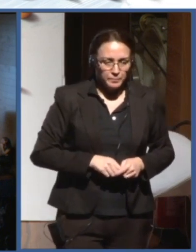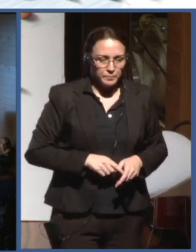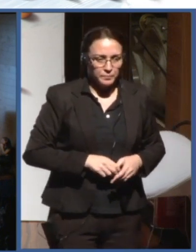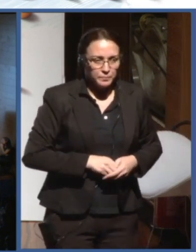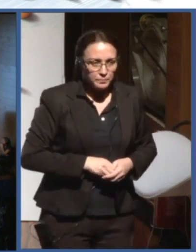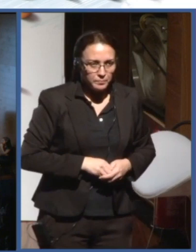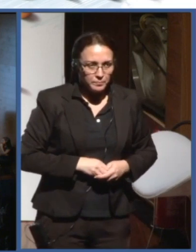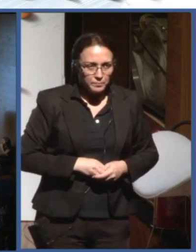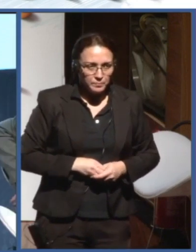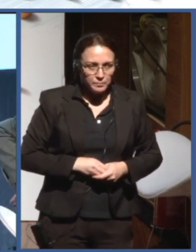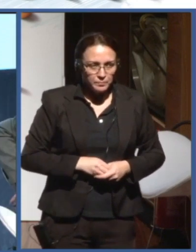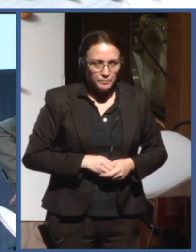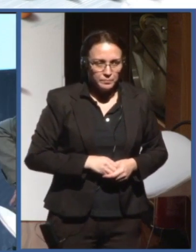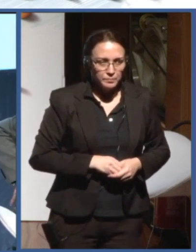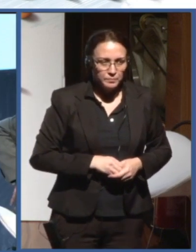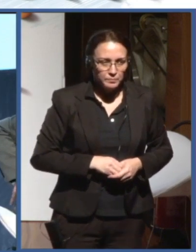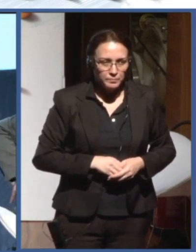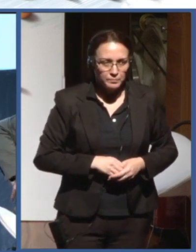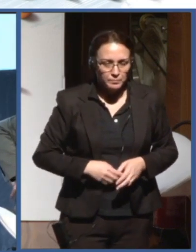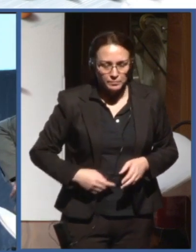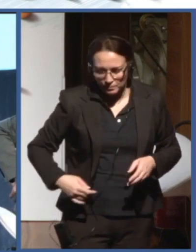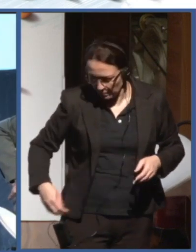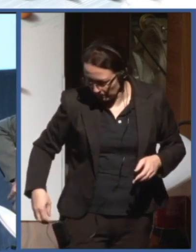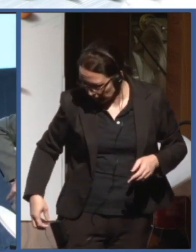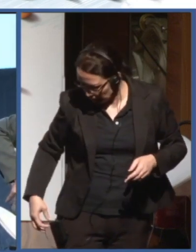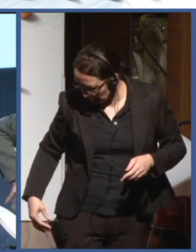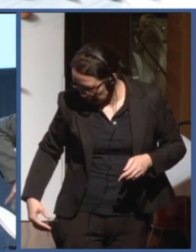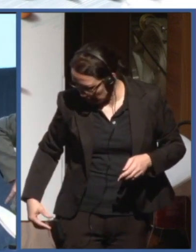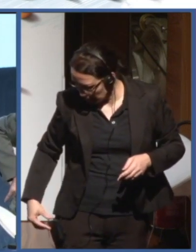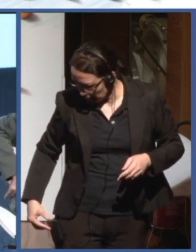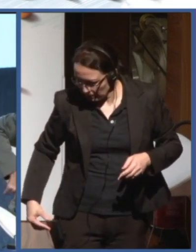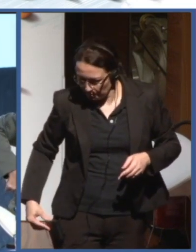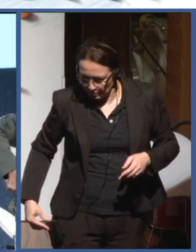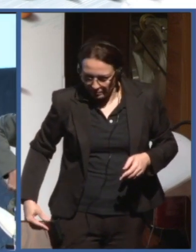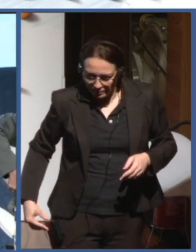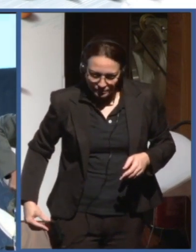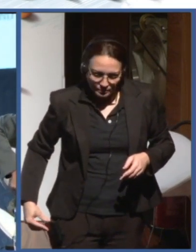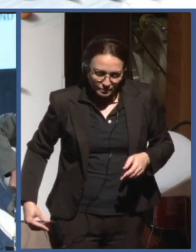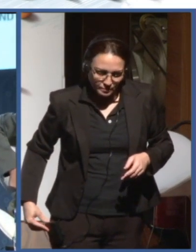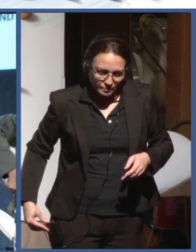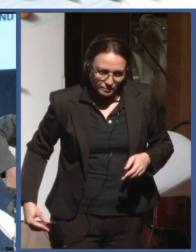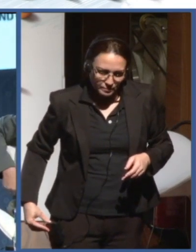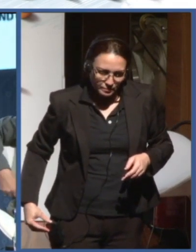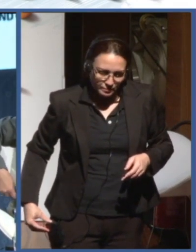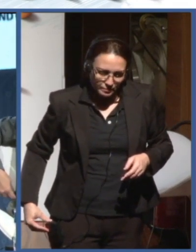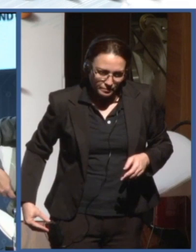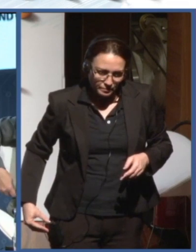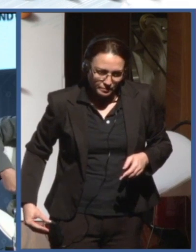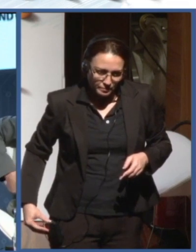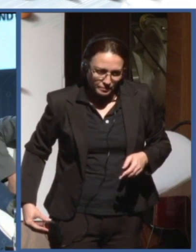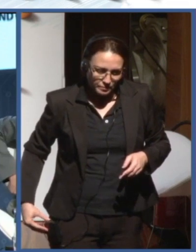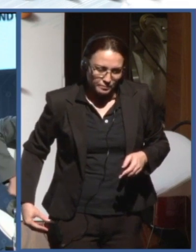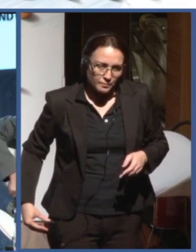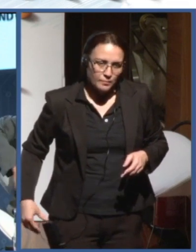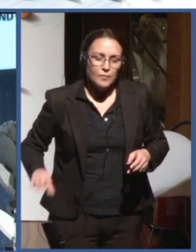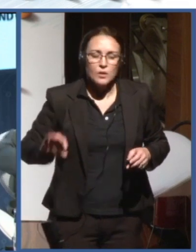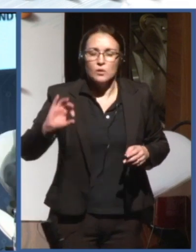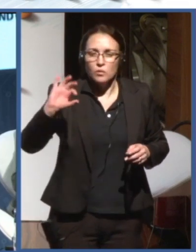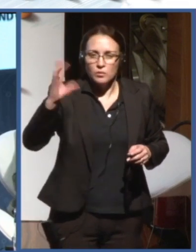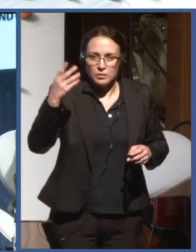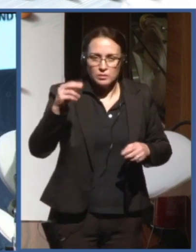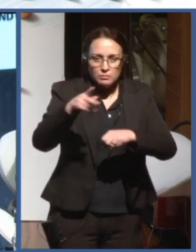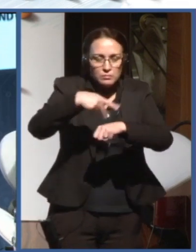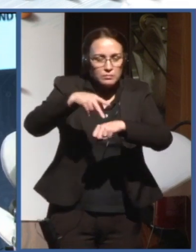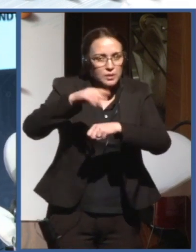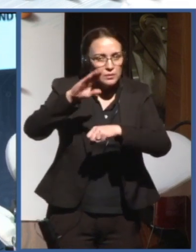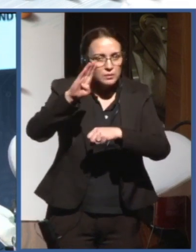acabas de mencionar. Hace poco fue el IGF en Berlín y varios grupos de